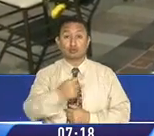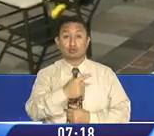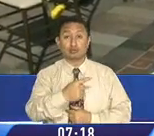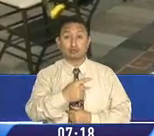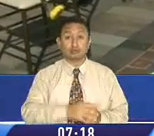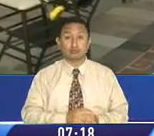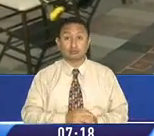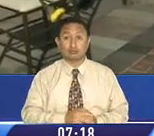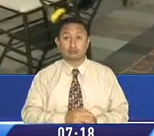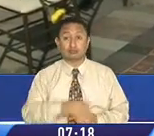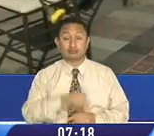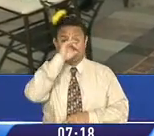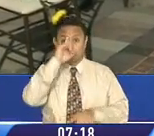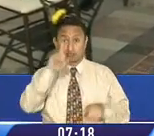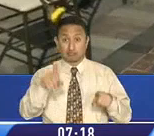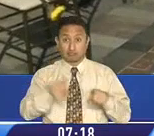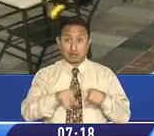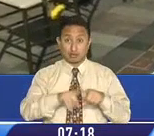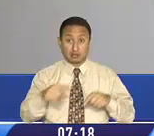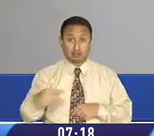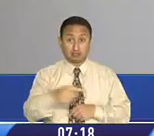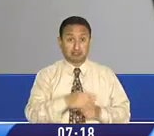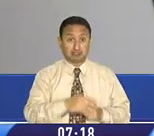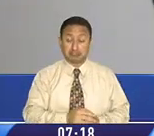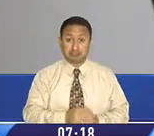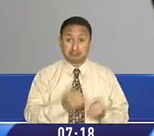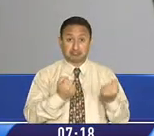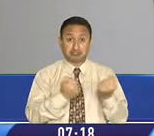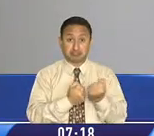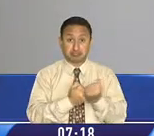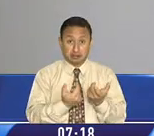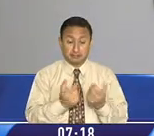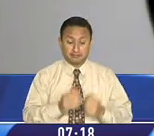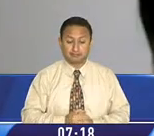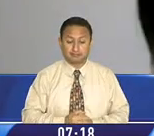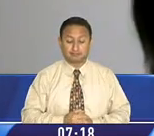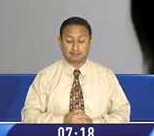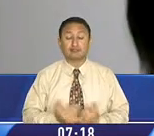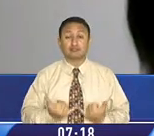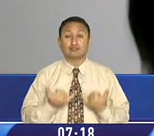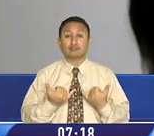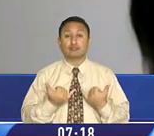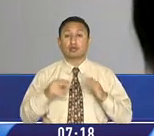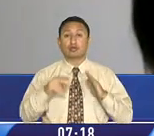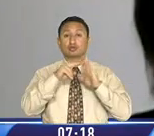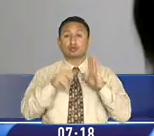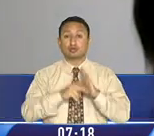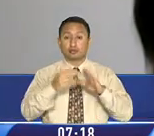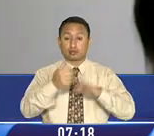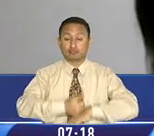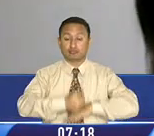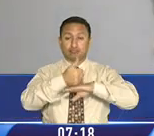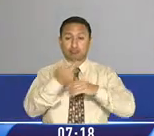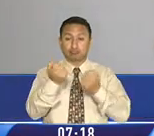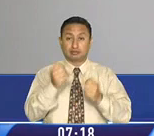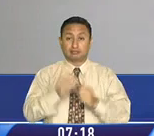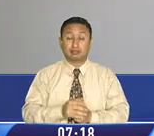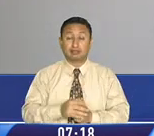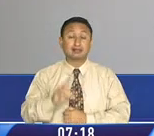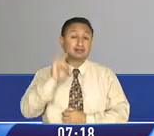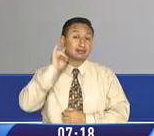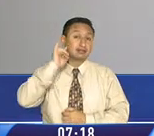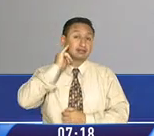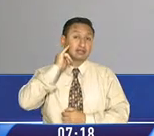en casos de violación respaldan esta decisión. Por el momento, las reglas de la sentencia rigen el consentimiento de niñas, es decir,